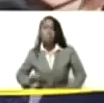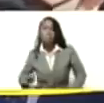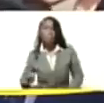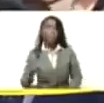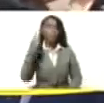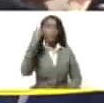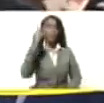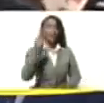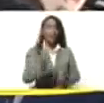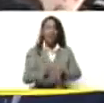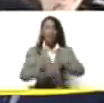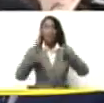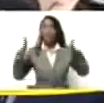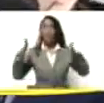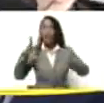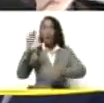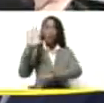muy bien